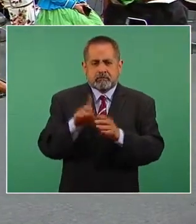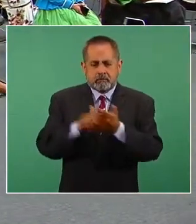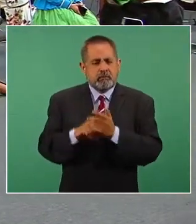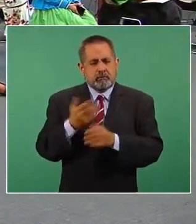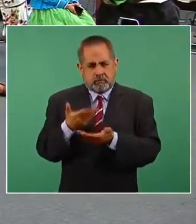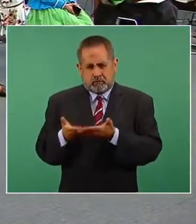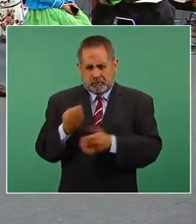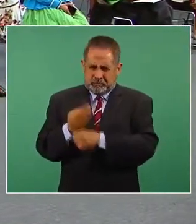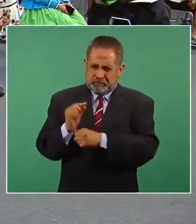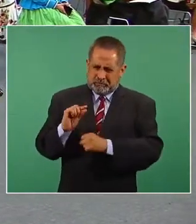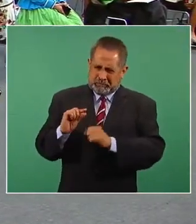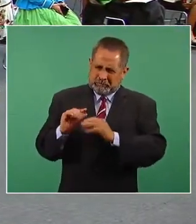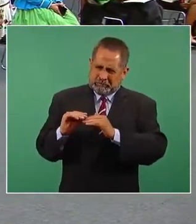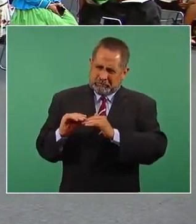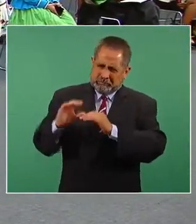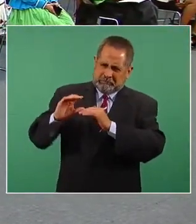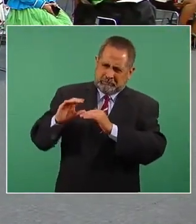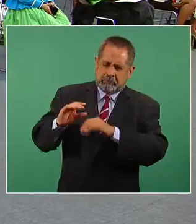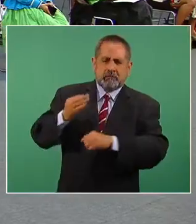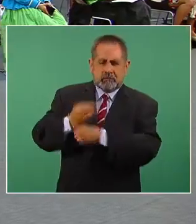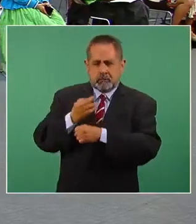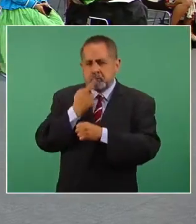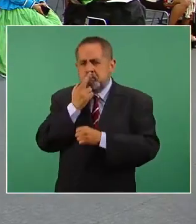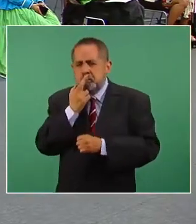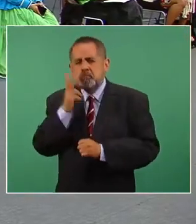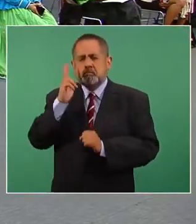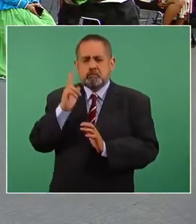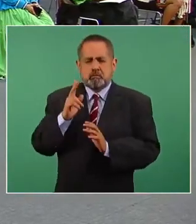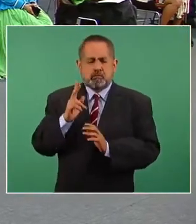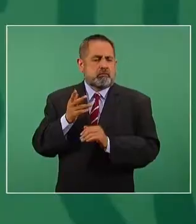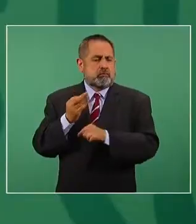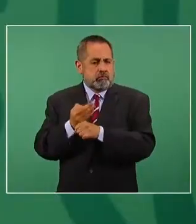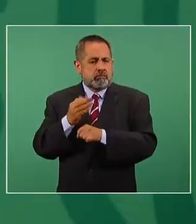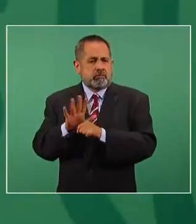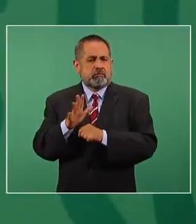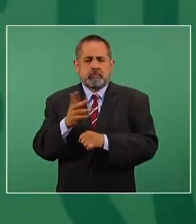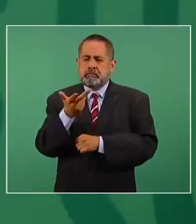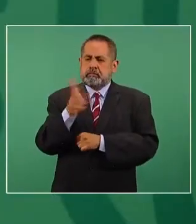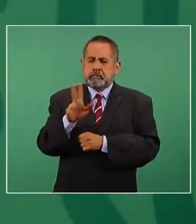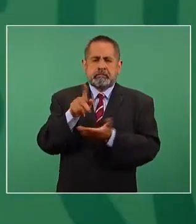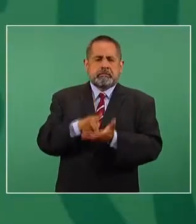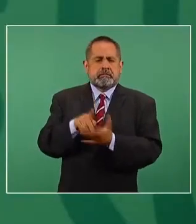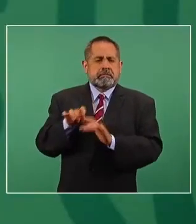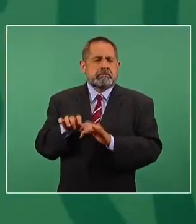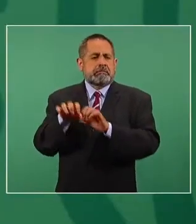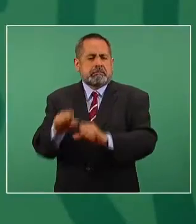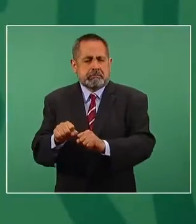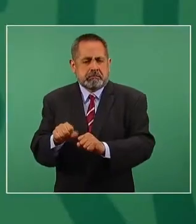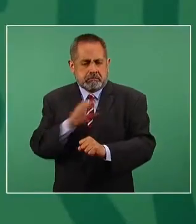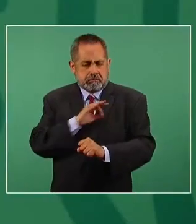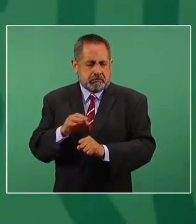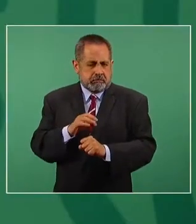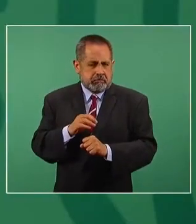logro. Ya estamos en 10 kilos el salario mínimo.